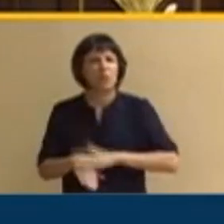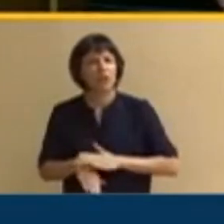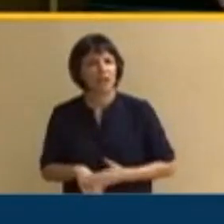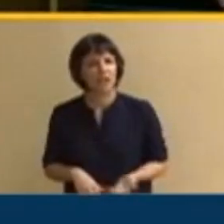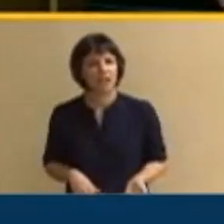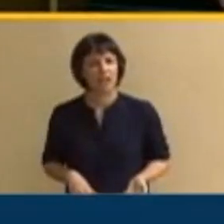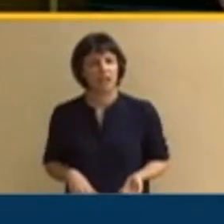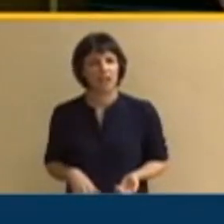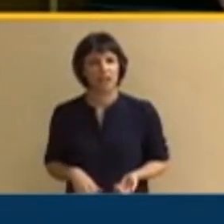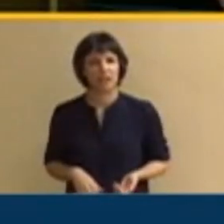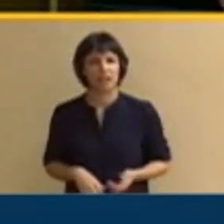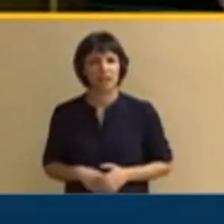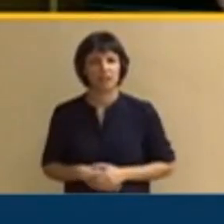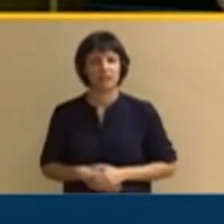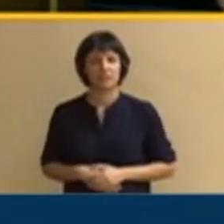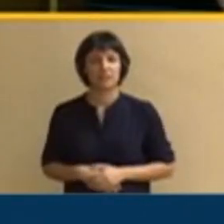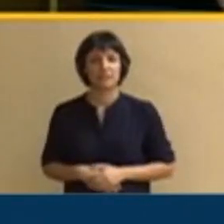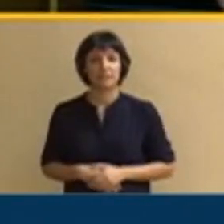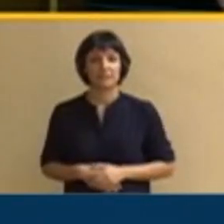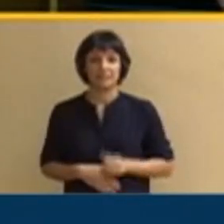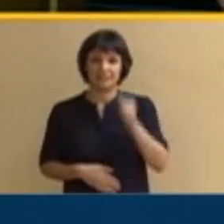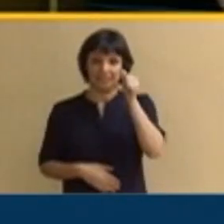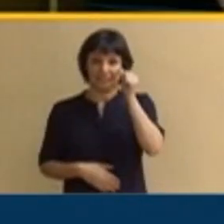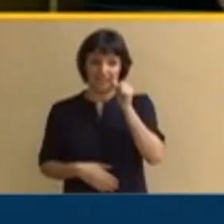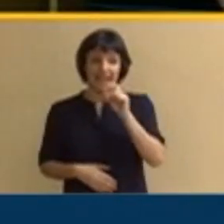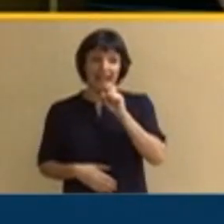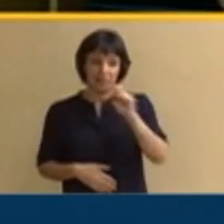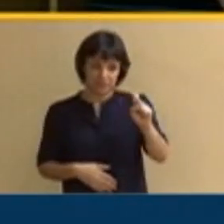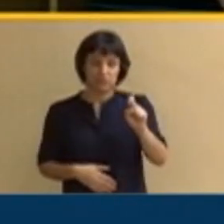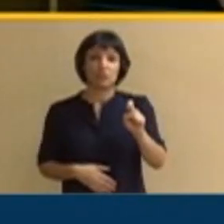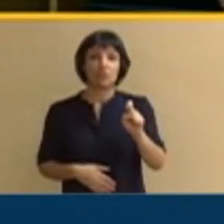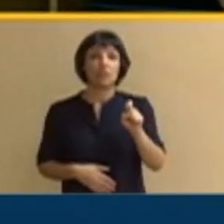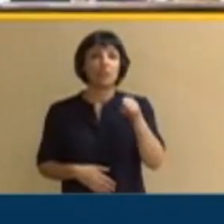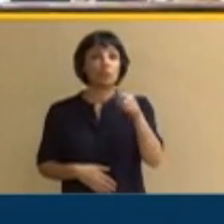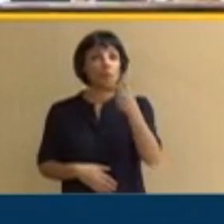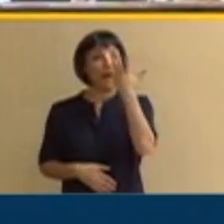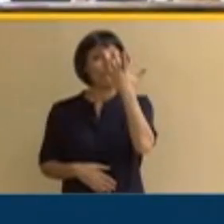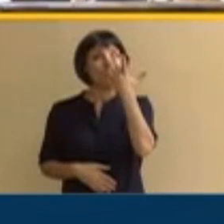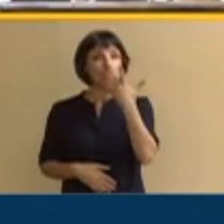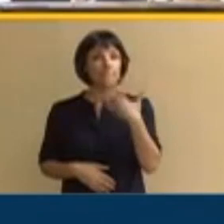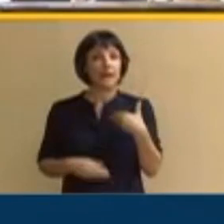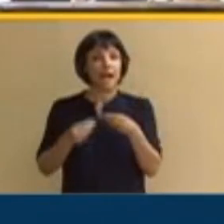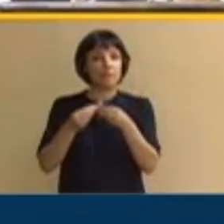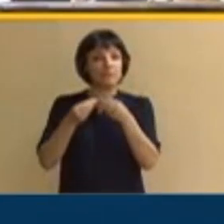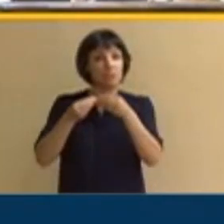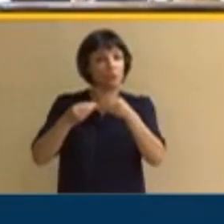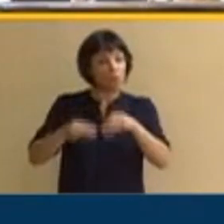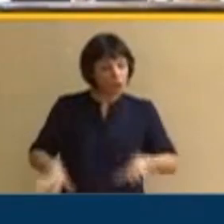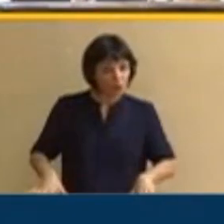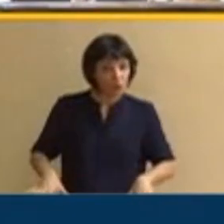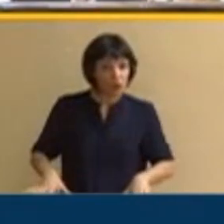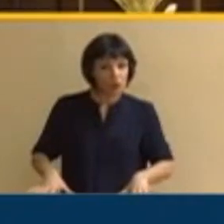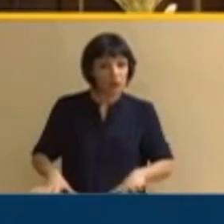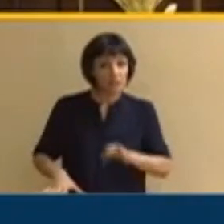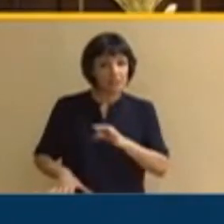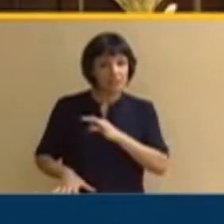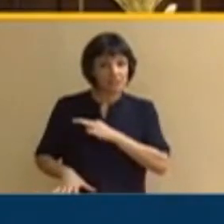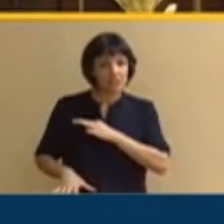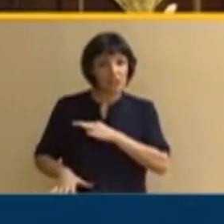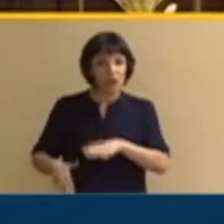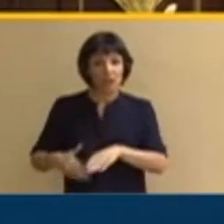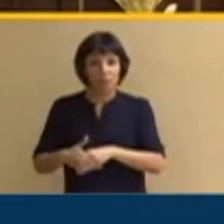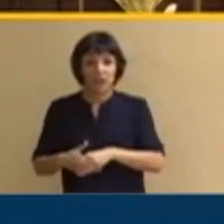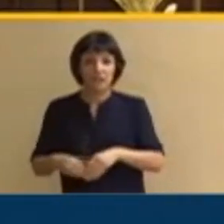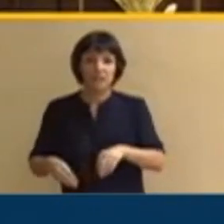Señor Sánchez, ¿se arrepentirá de haber preferido la abstención en algún momento del señor Rivera y del señor Casado a